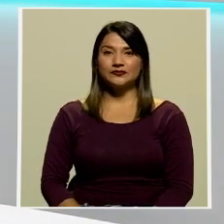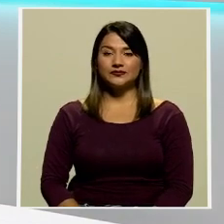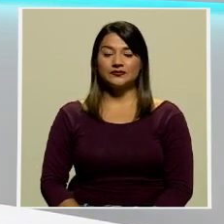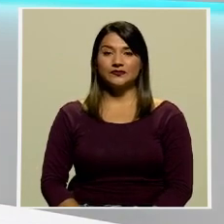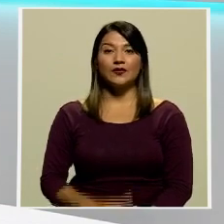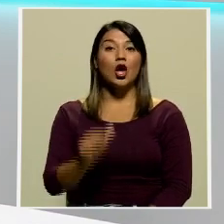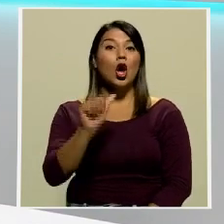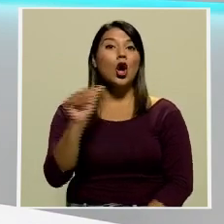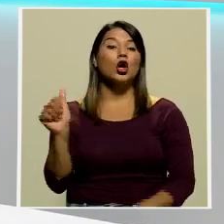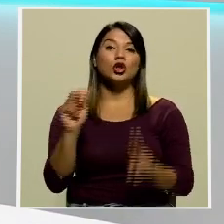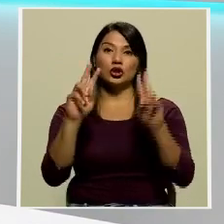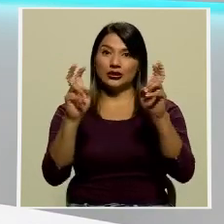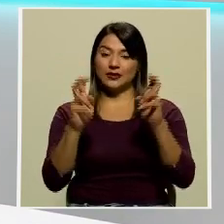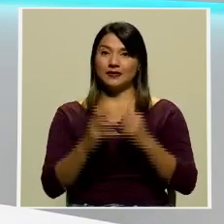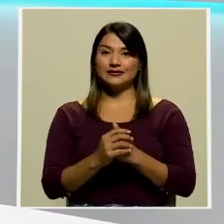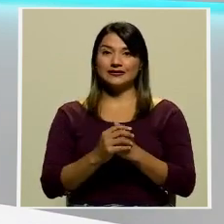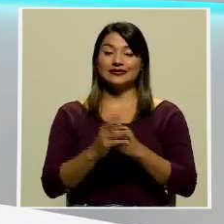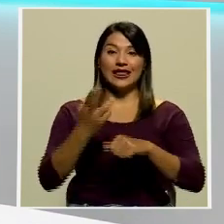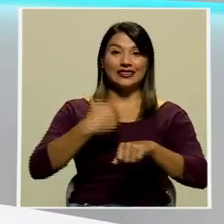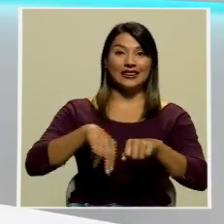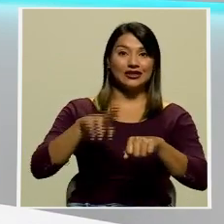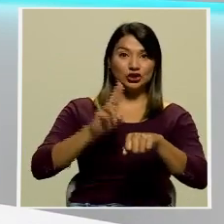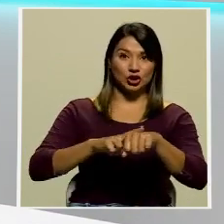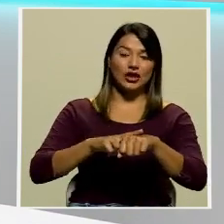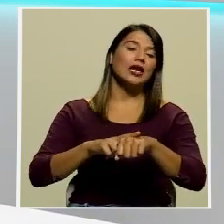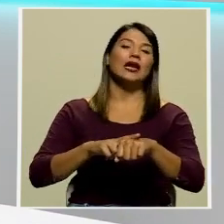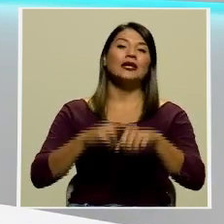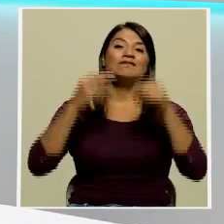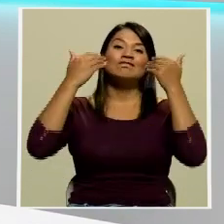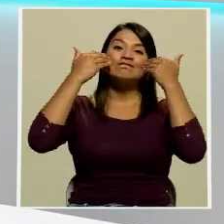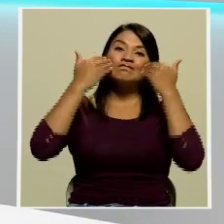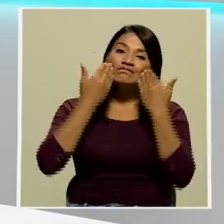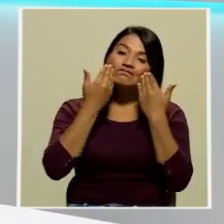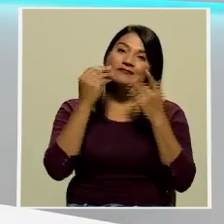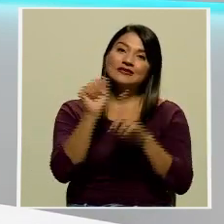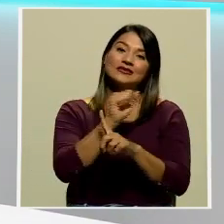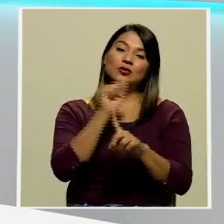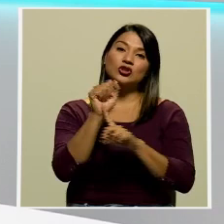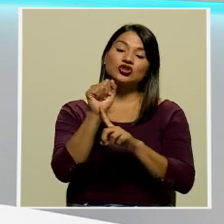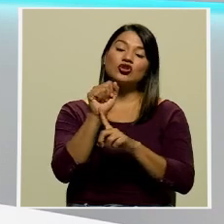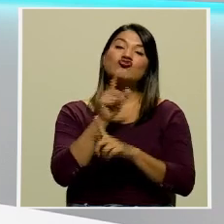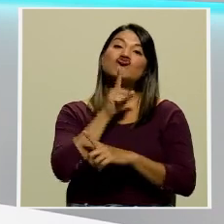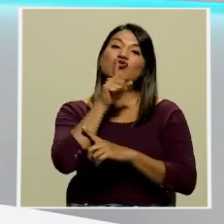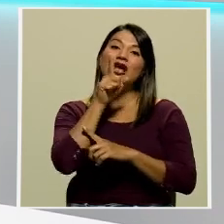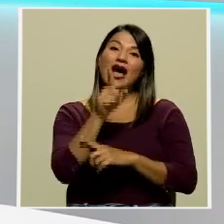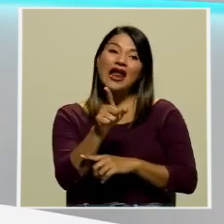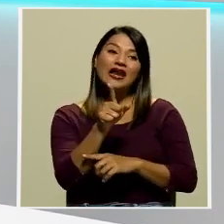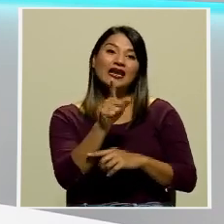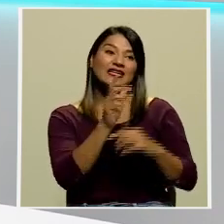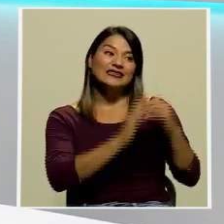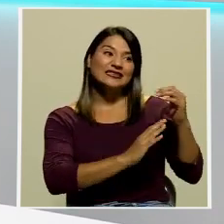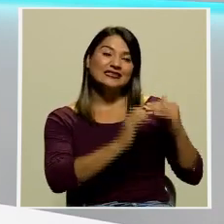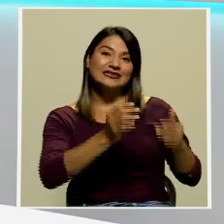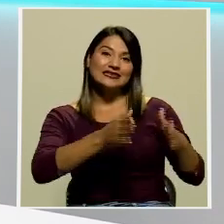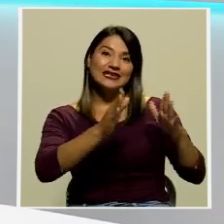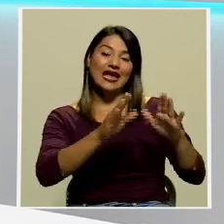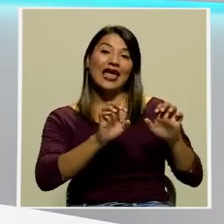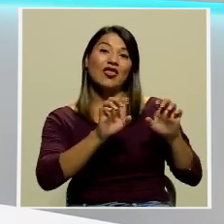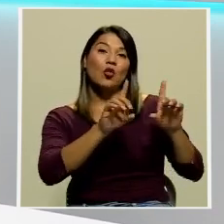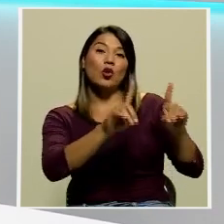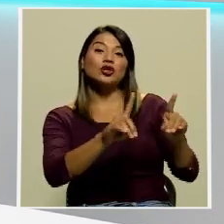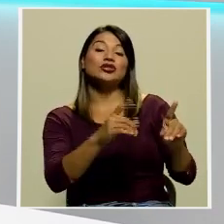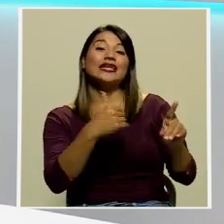En otros temas nacionales, la triste realidad de una infraestructura educativa con más de